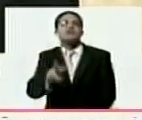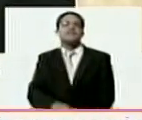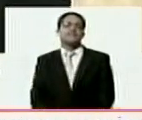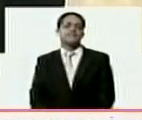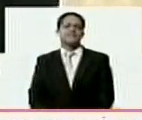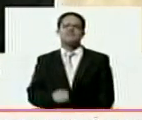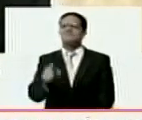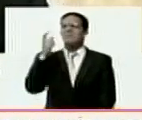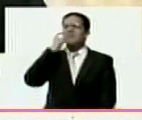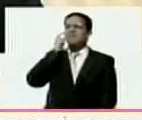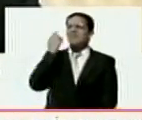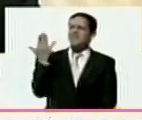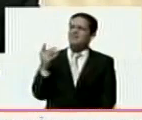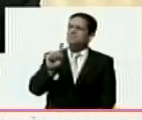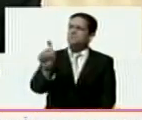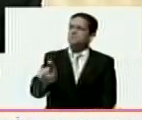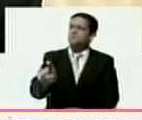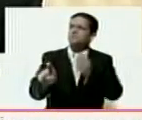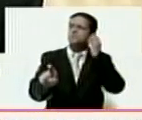día?